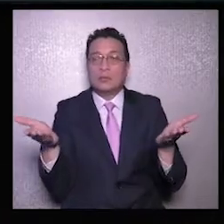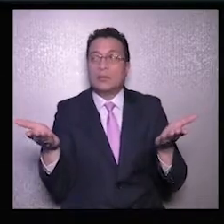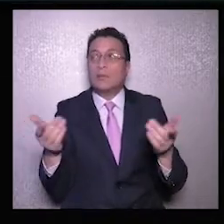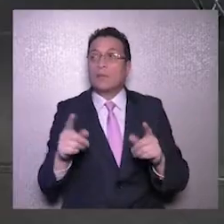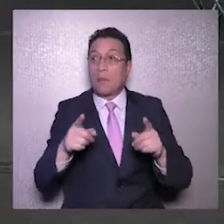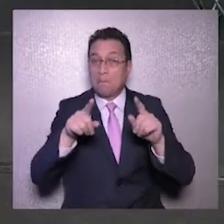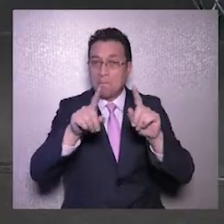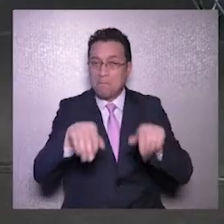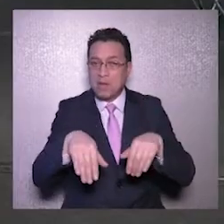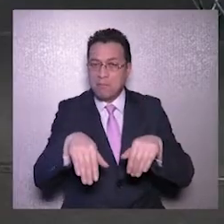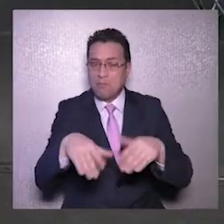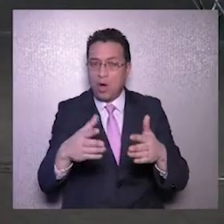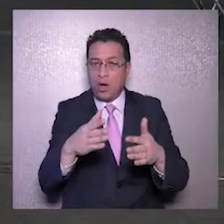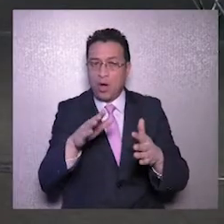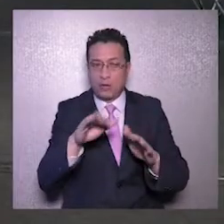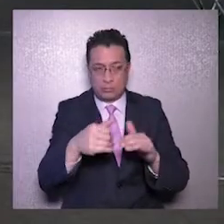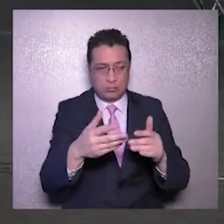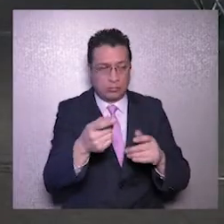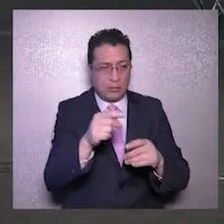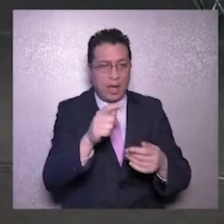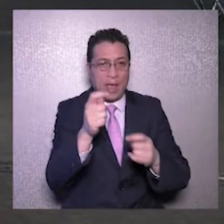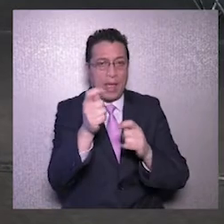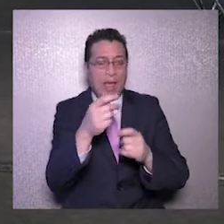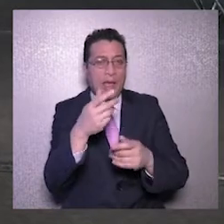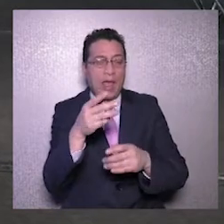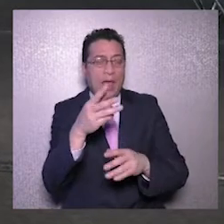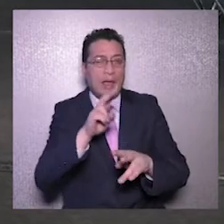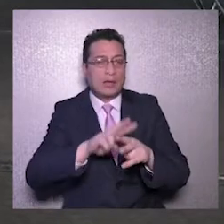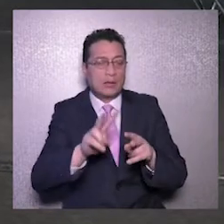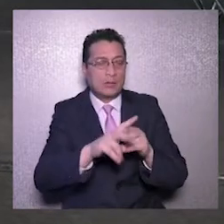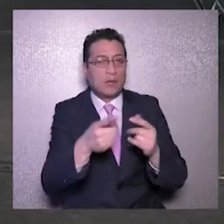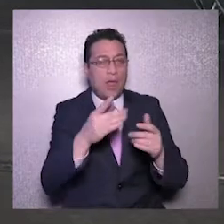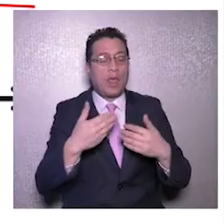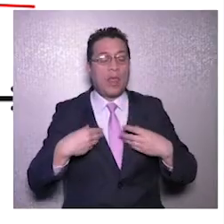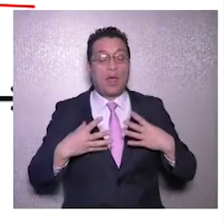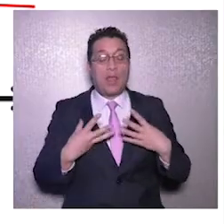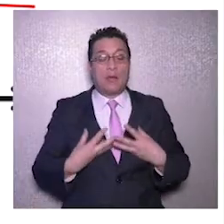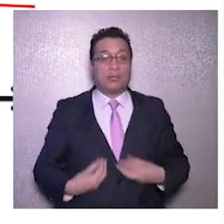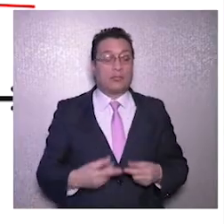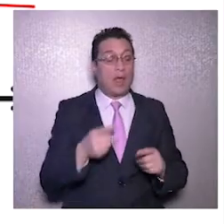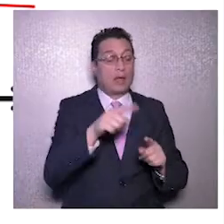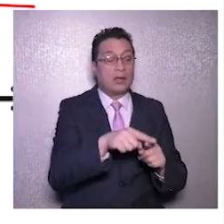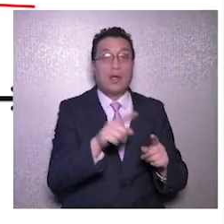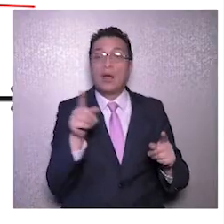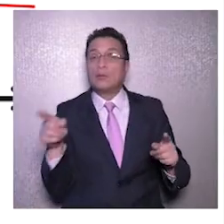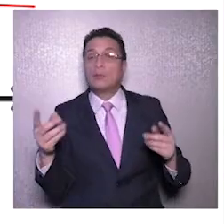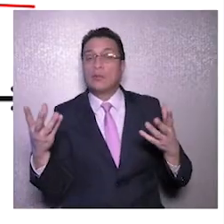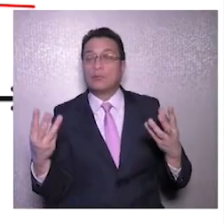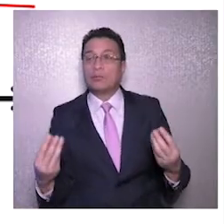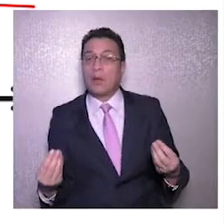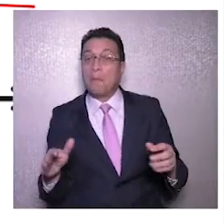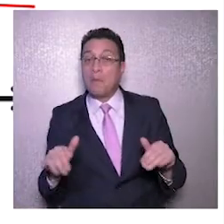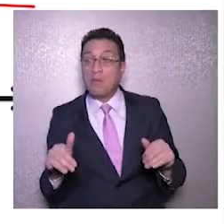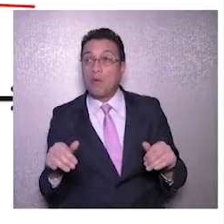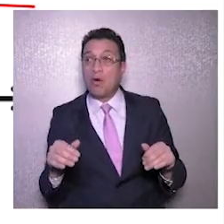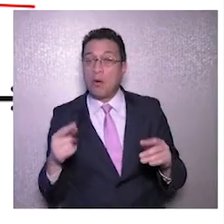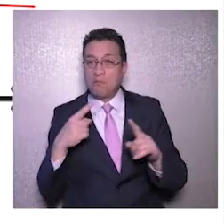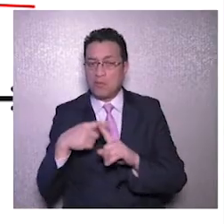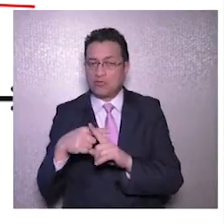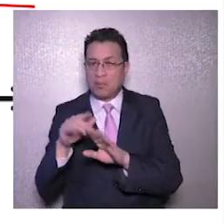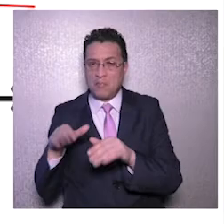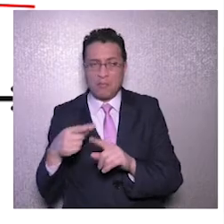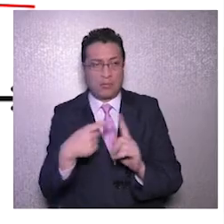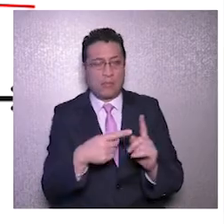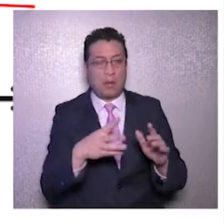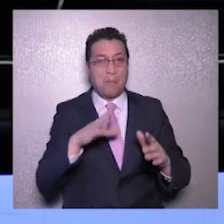¿Tendremos que usar los mismos tratamientos para tratar una depresión aquí o acá? ¿Tendrán la misma efectividad? Si el paciente